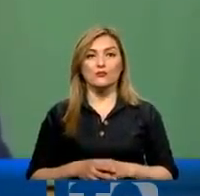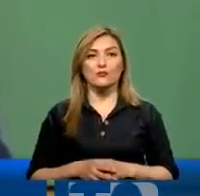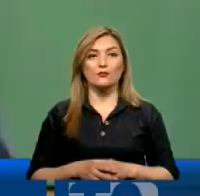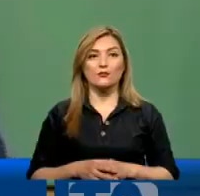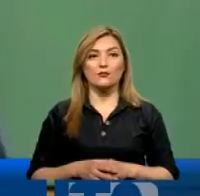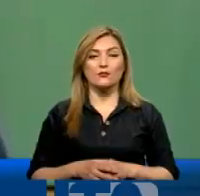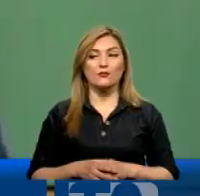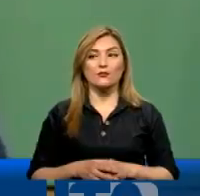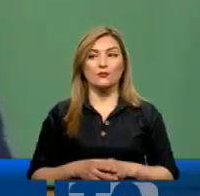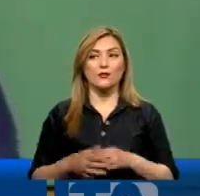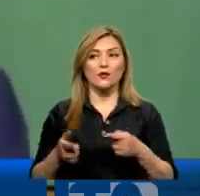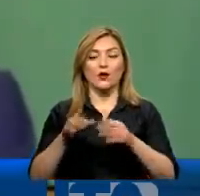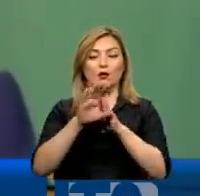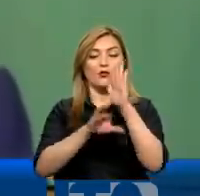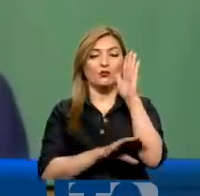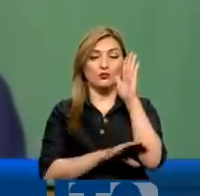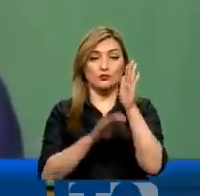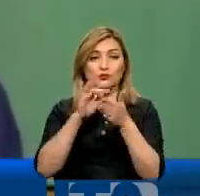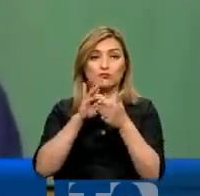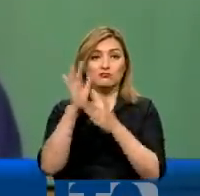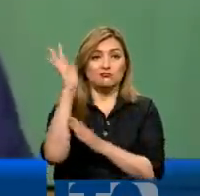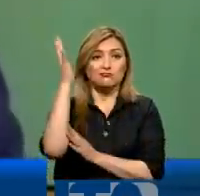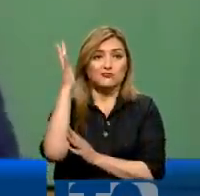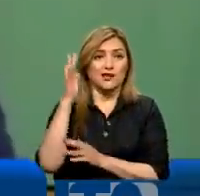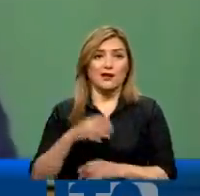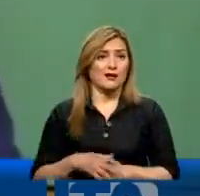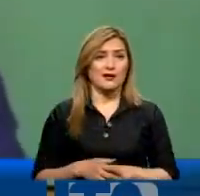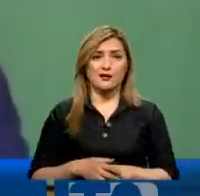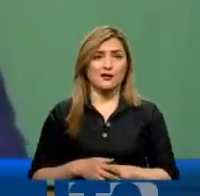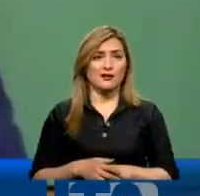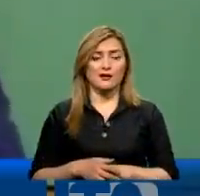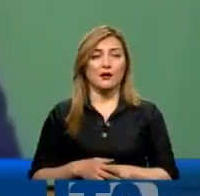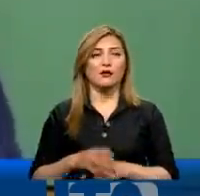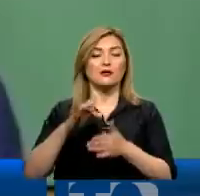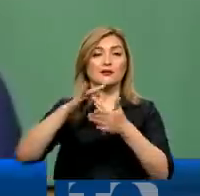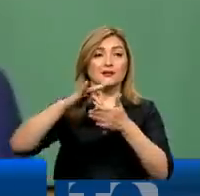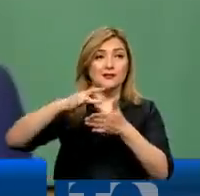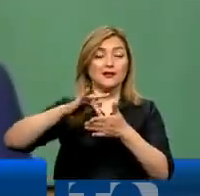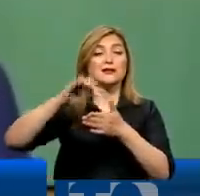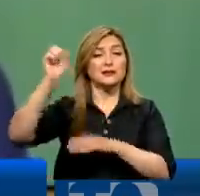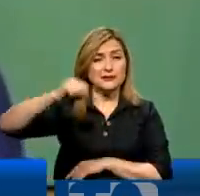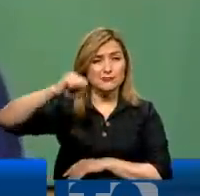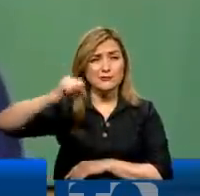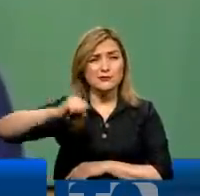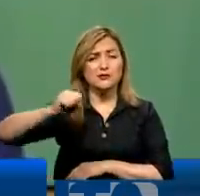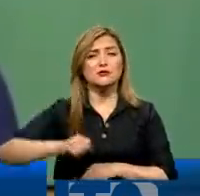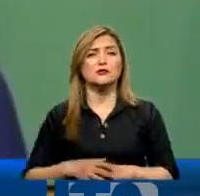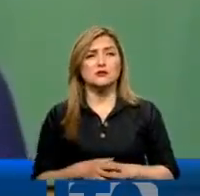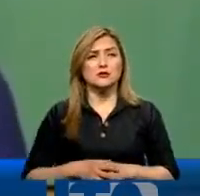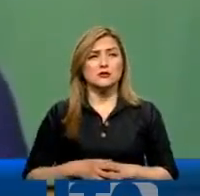que pongan en riesgo la constitucionalidad de esta ley. Lo que sí está en riesgo es